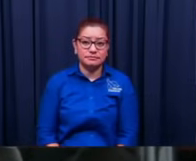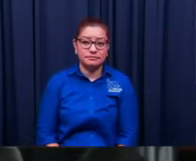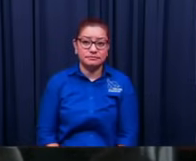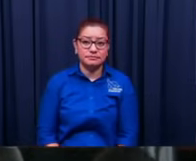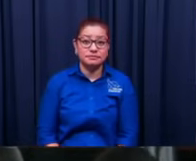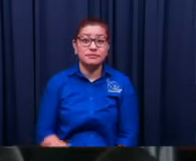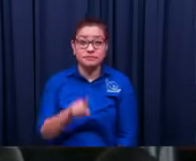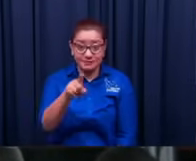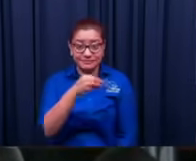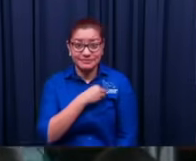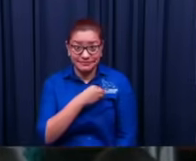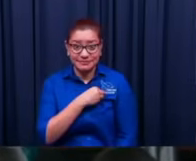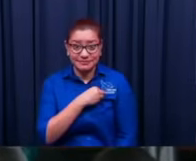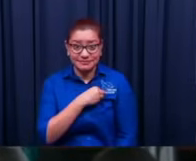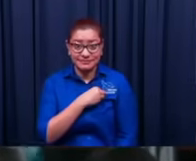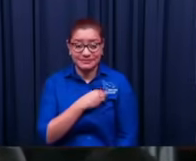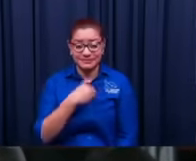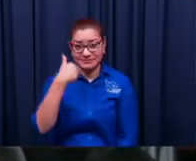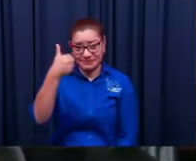¿Cuántos quieren un hogar así?